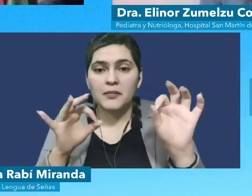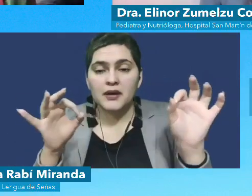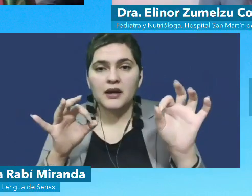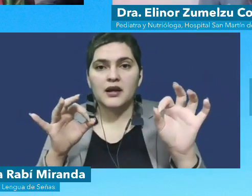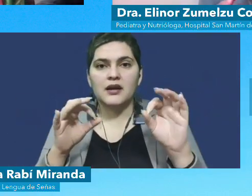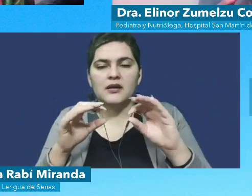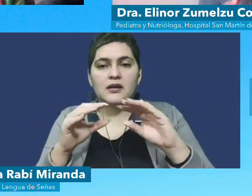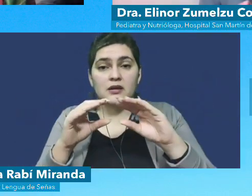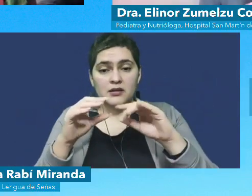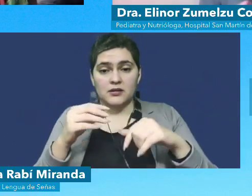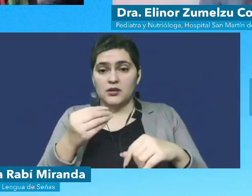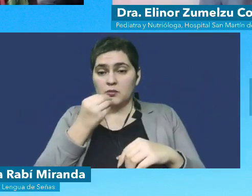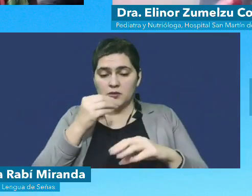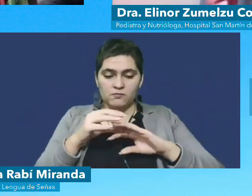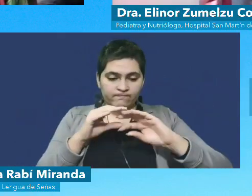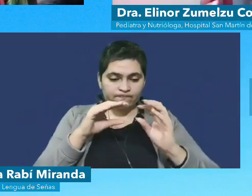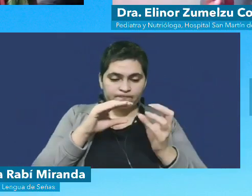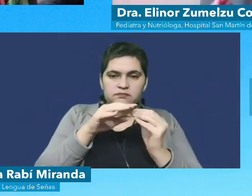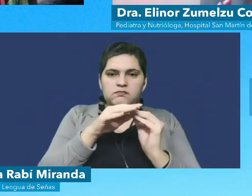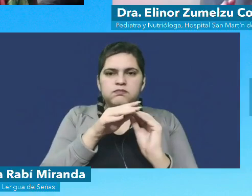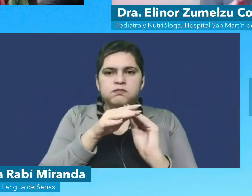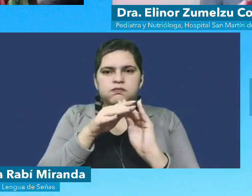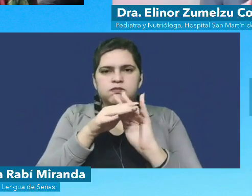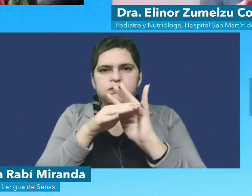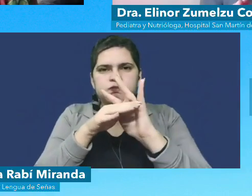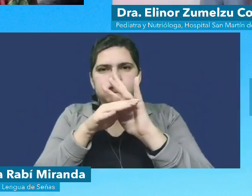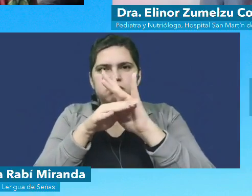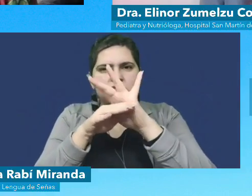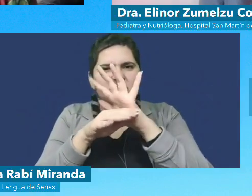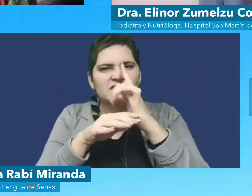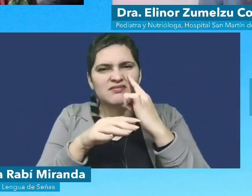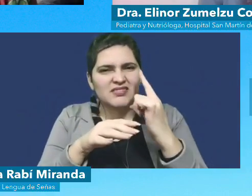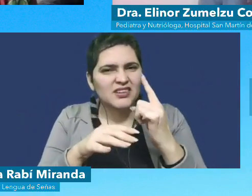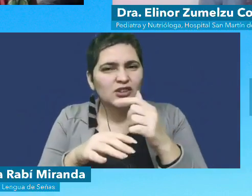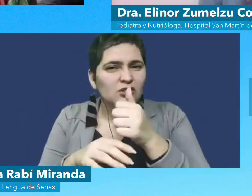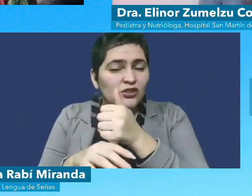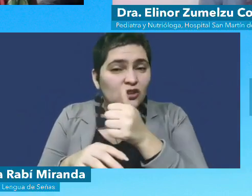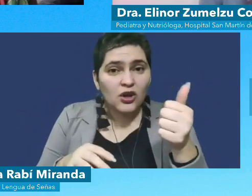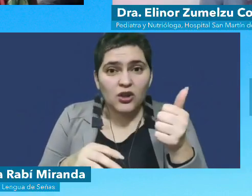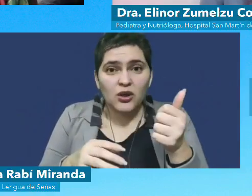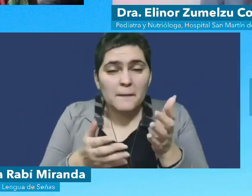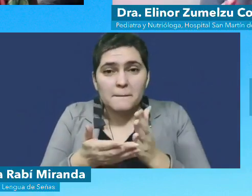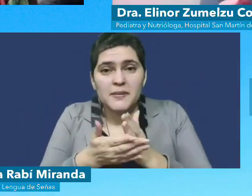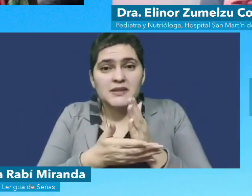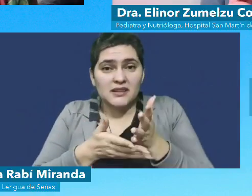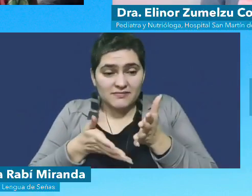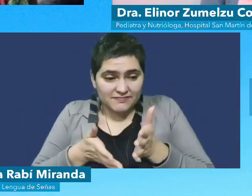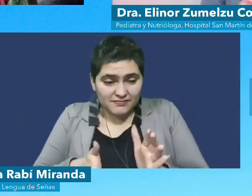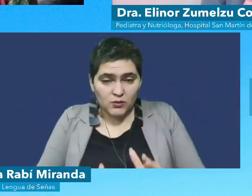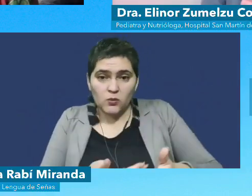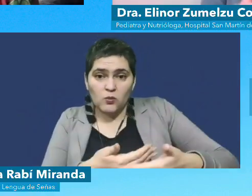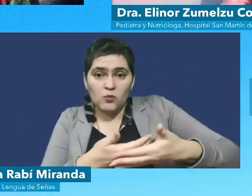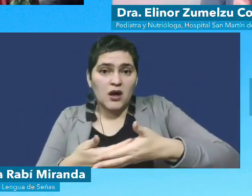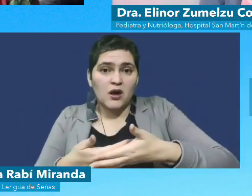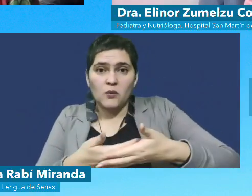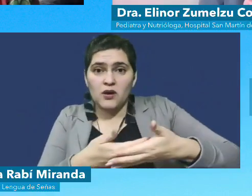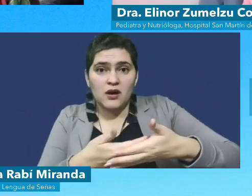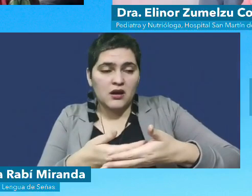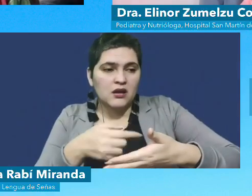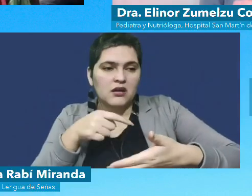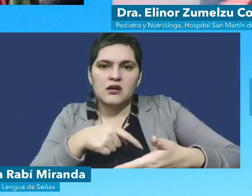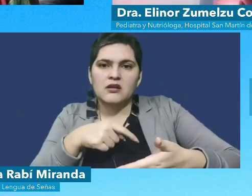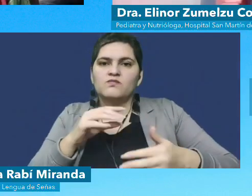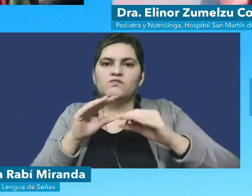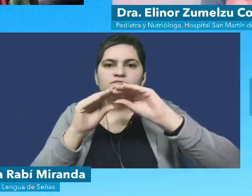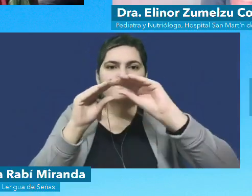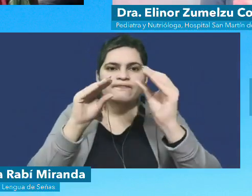Esto que el intestino, todos, desde que nos iniciamos en la vida fuera del útero, tenemos un intestino que no está totalmente sellado,